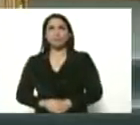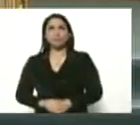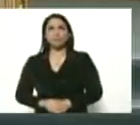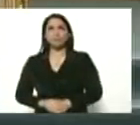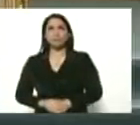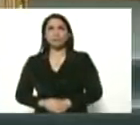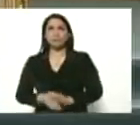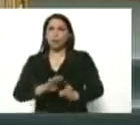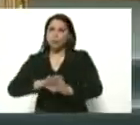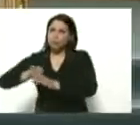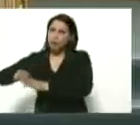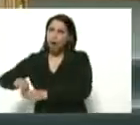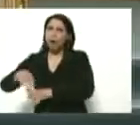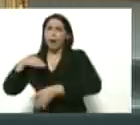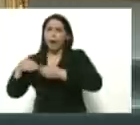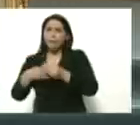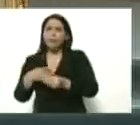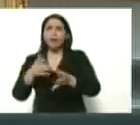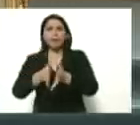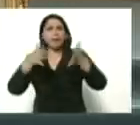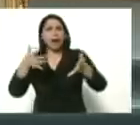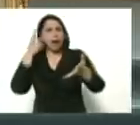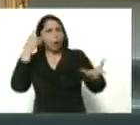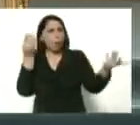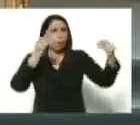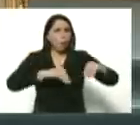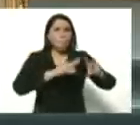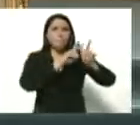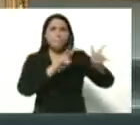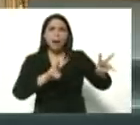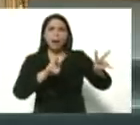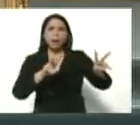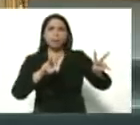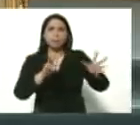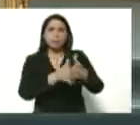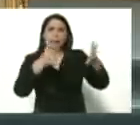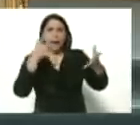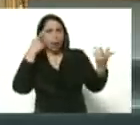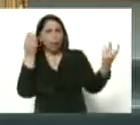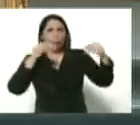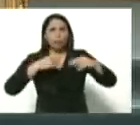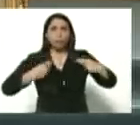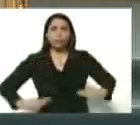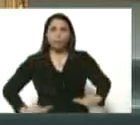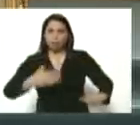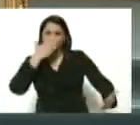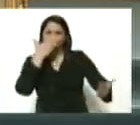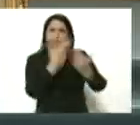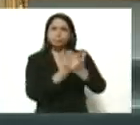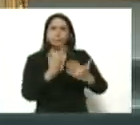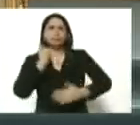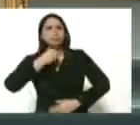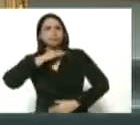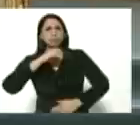a un lado y hacer un gran acuerdo de paz, un gran acuerdo humanitario para afrontar la